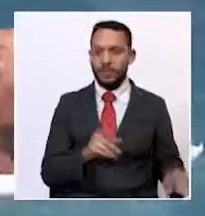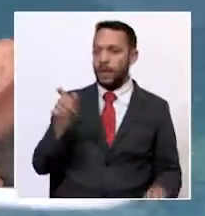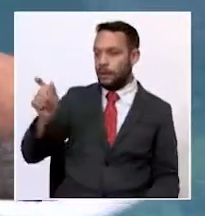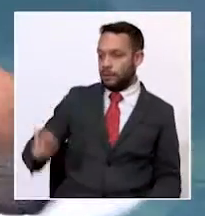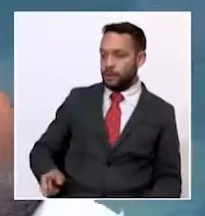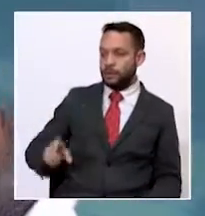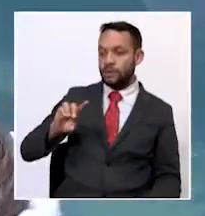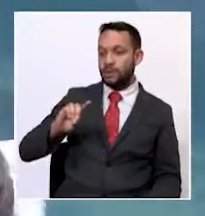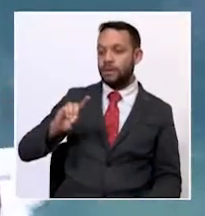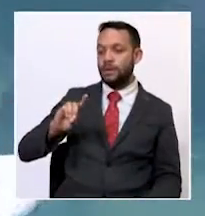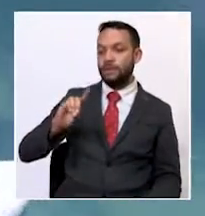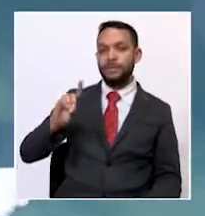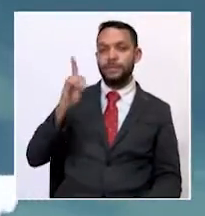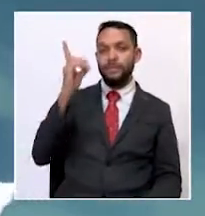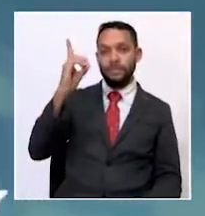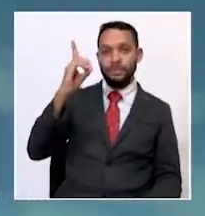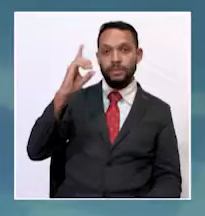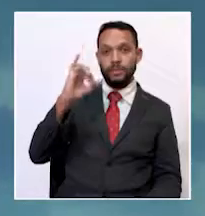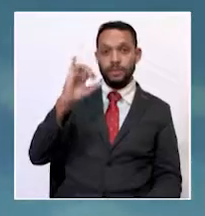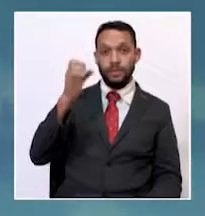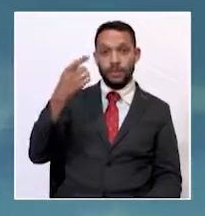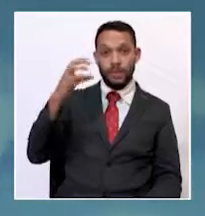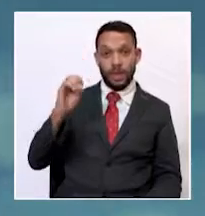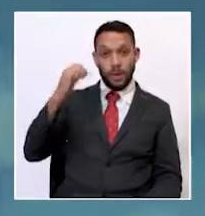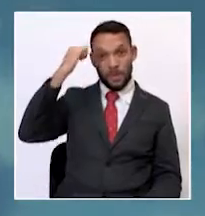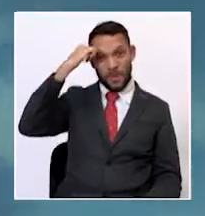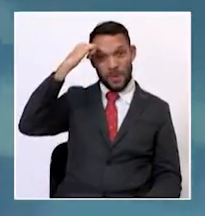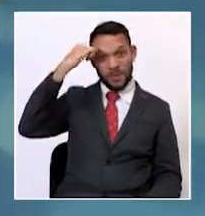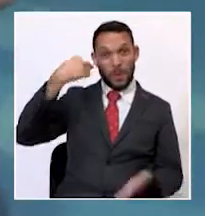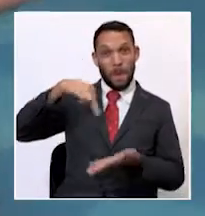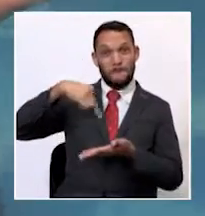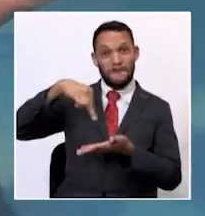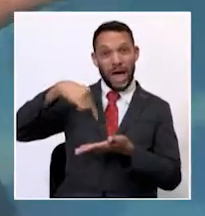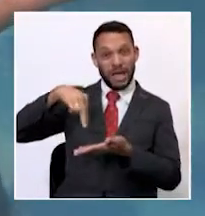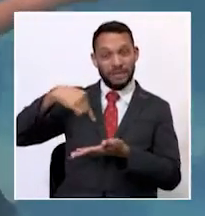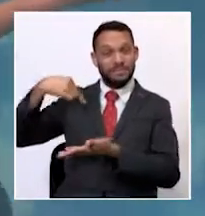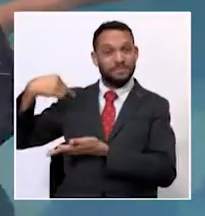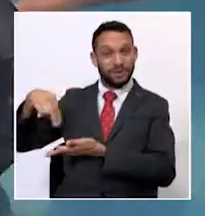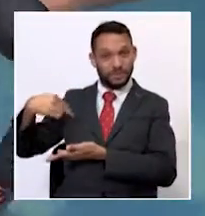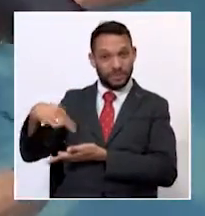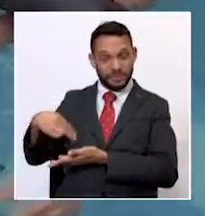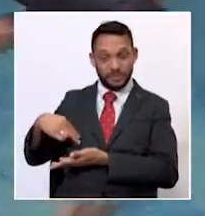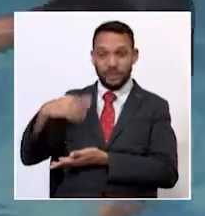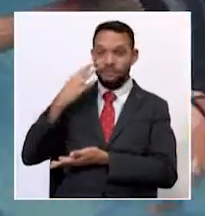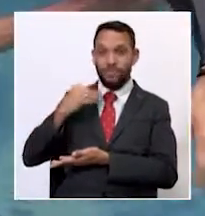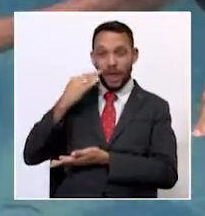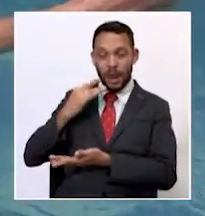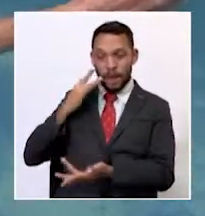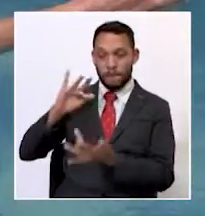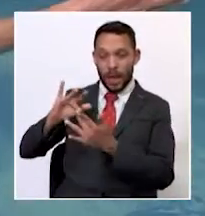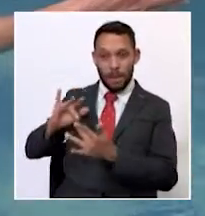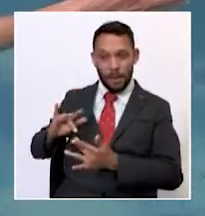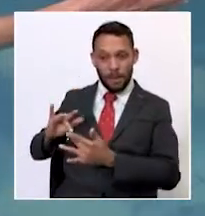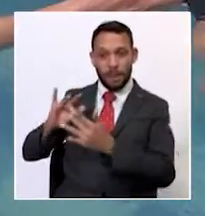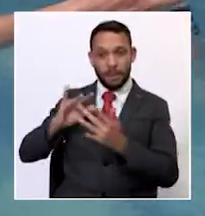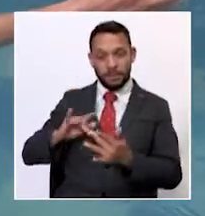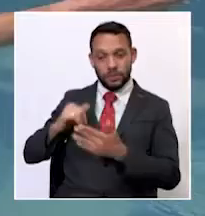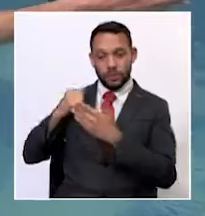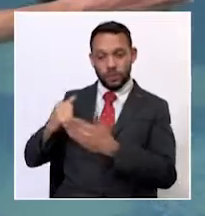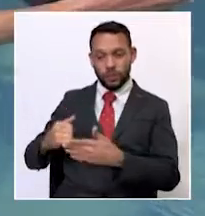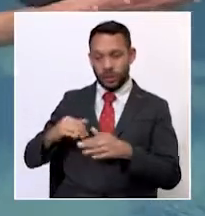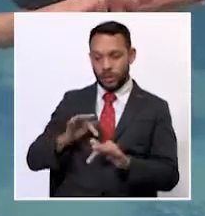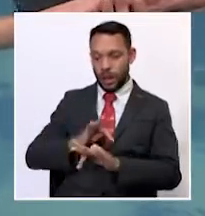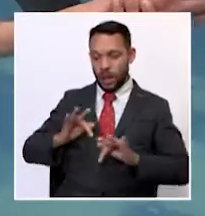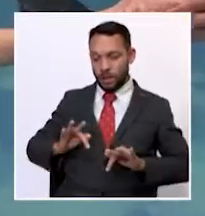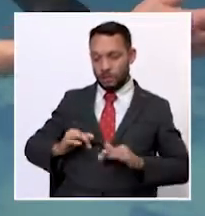es profesor de danza, de manera que ustedes ven que prácticamente, además de estarse haciendo una terapia shiatsu, se está haciendo una